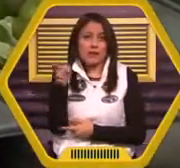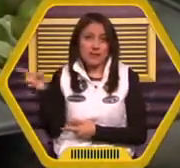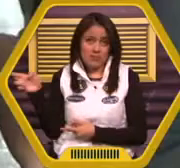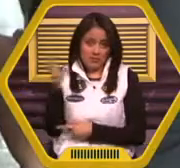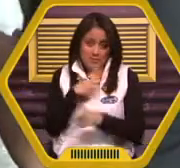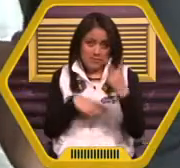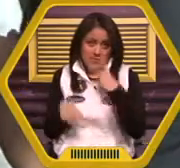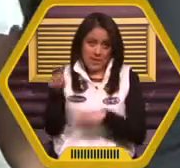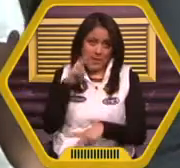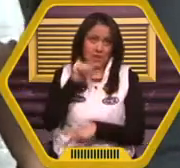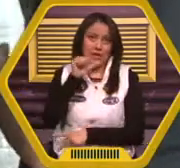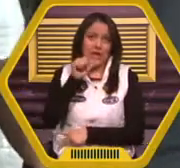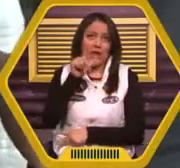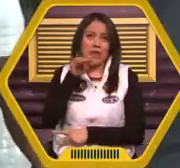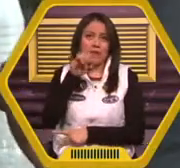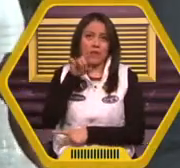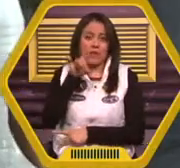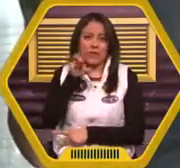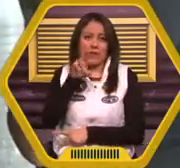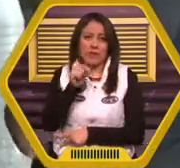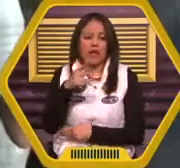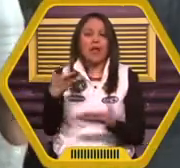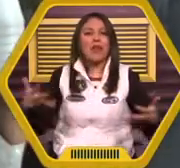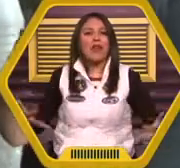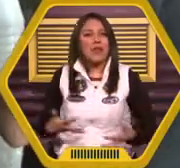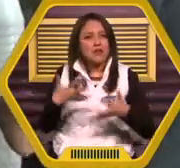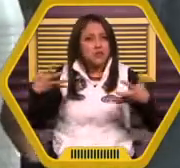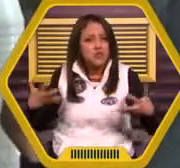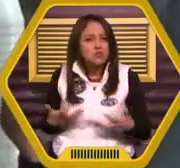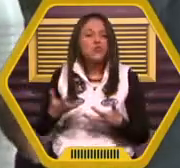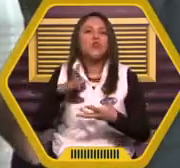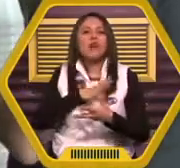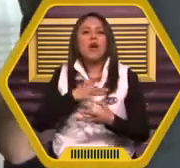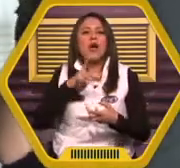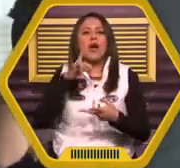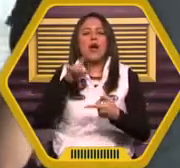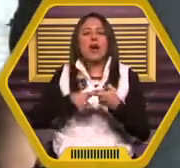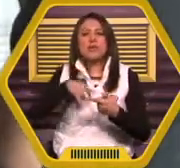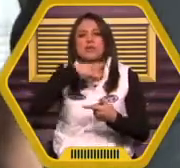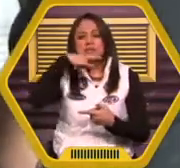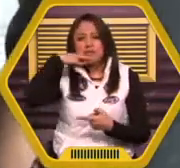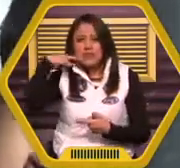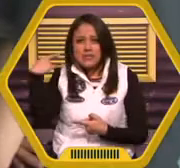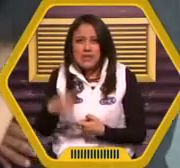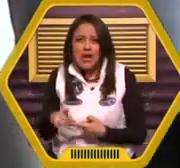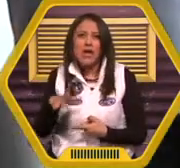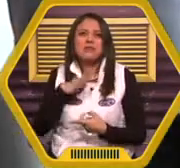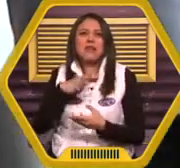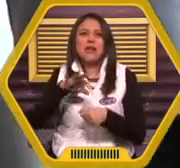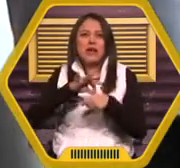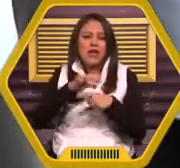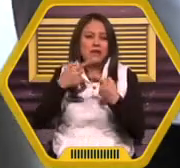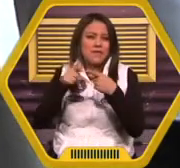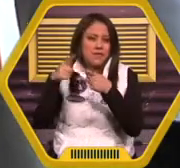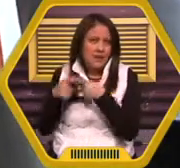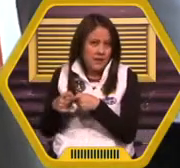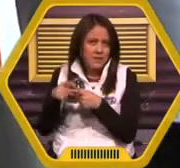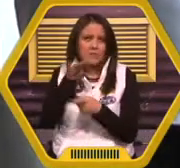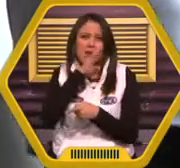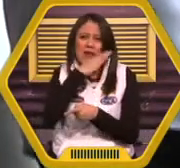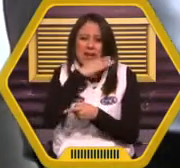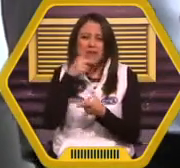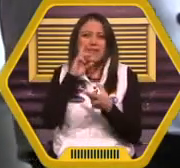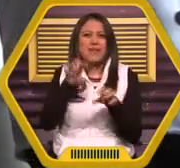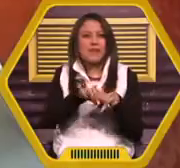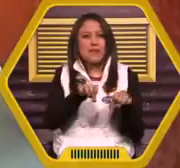carne de cerdo, lechuga, rábanos, orégano, o sea, y su deliciosa salsa de chile rojo. Para este gran equipo de trabajo